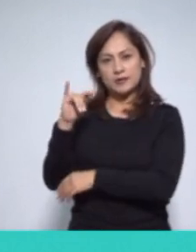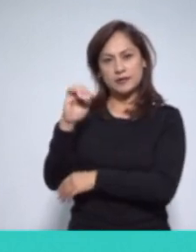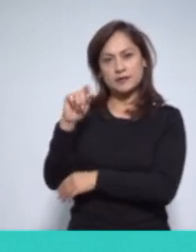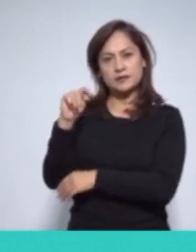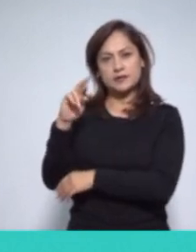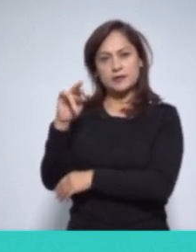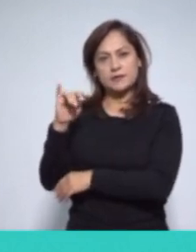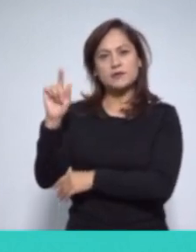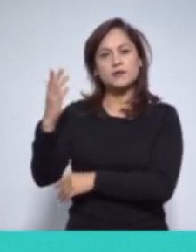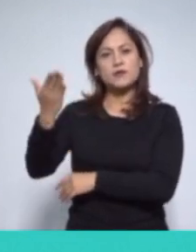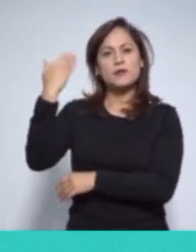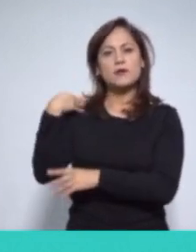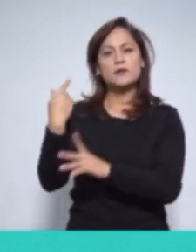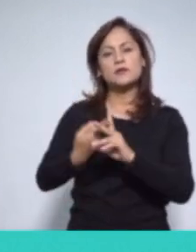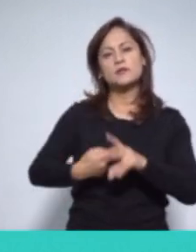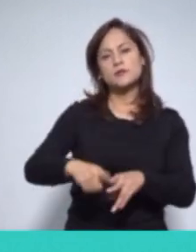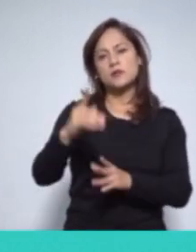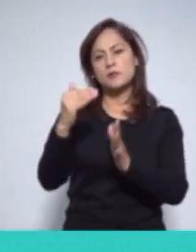la República en el año